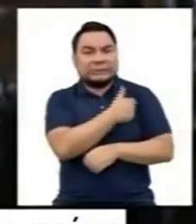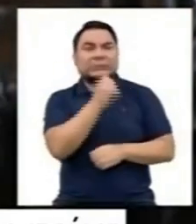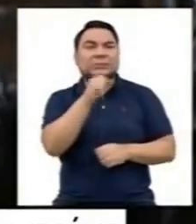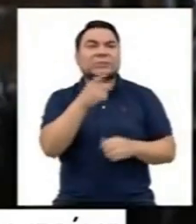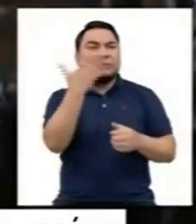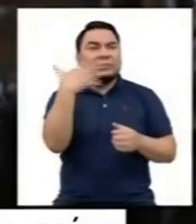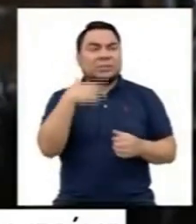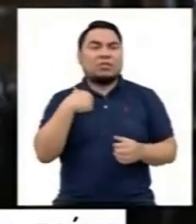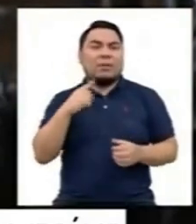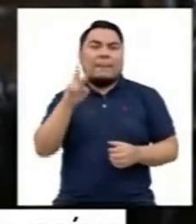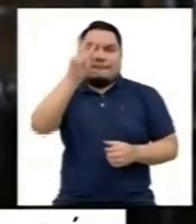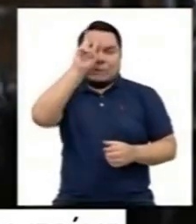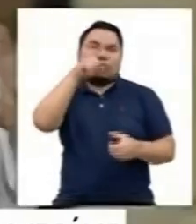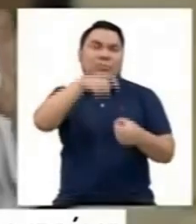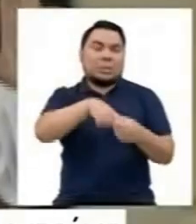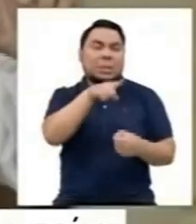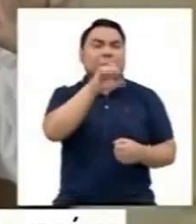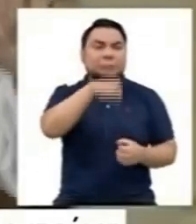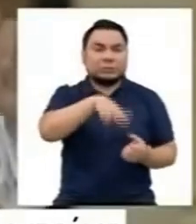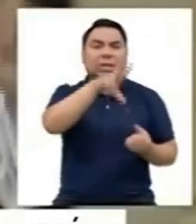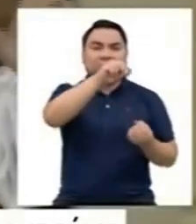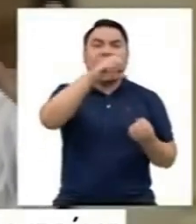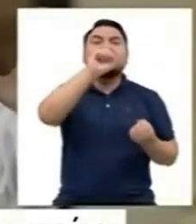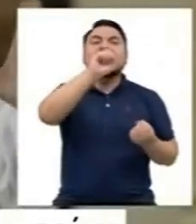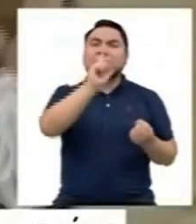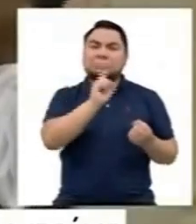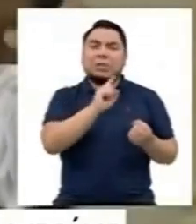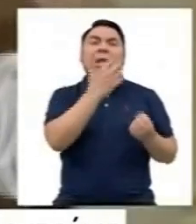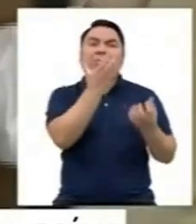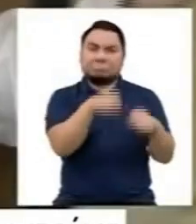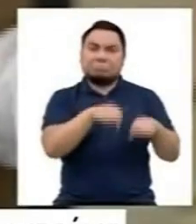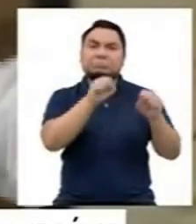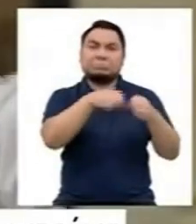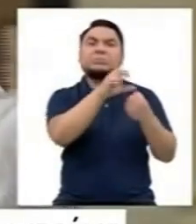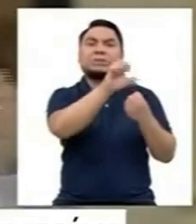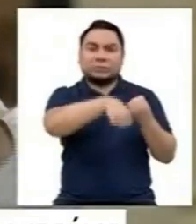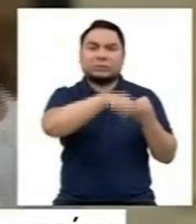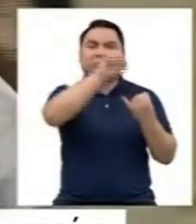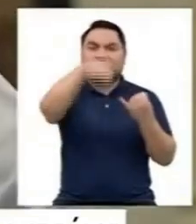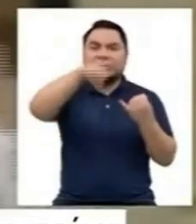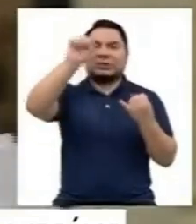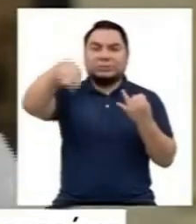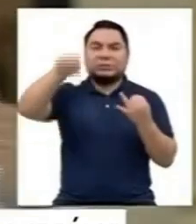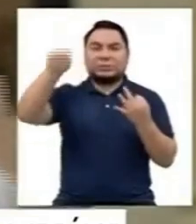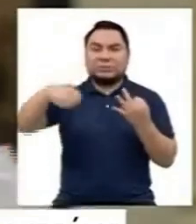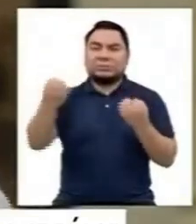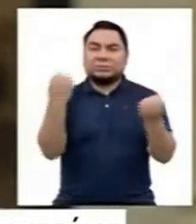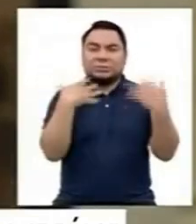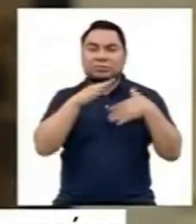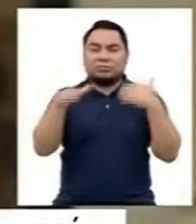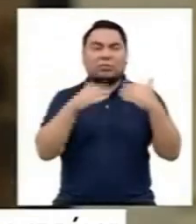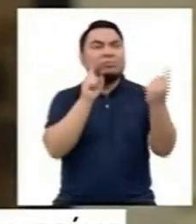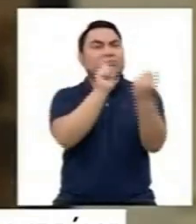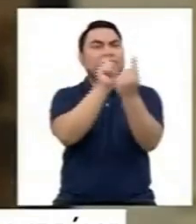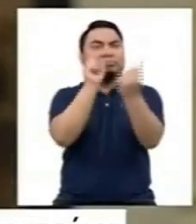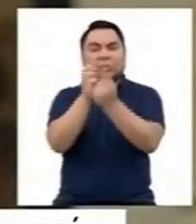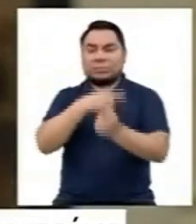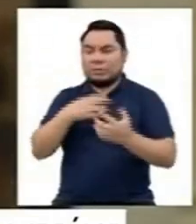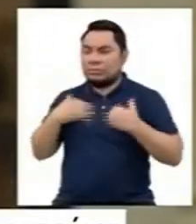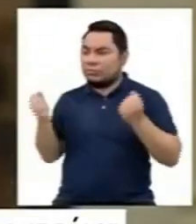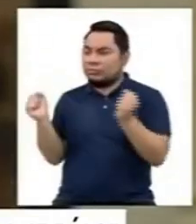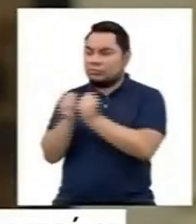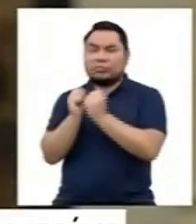vacunados. Ojo, ¿por qué? Porque la vulnerabilidad de ellos es mucho menor